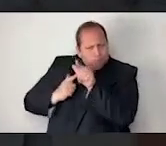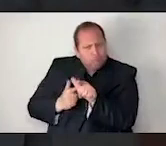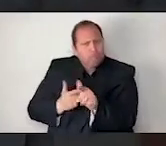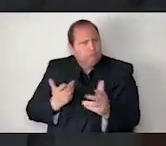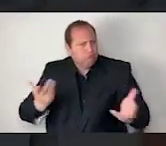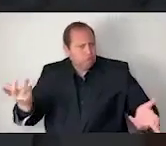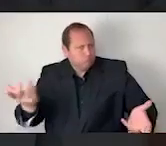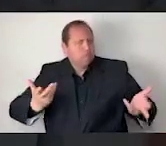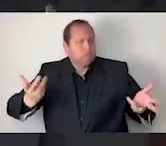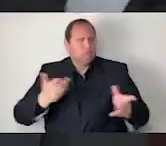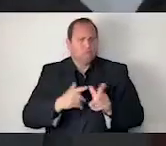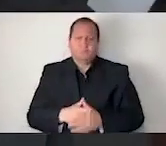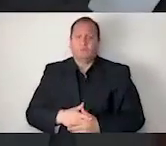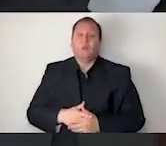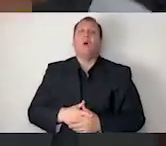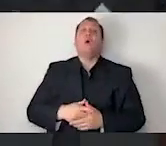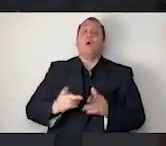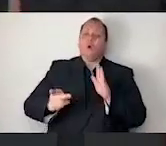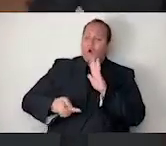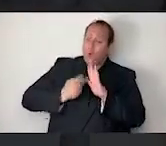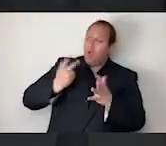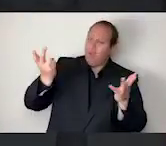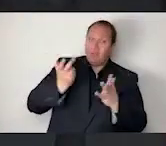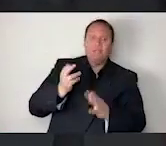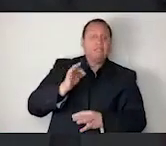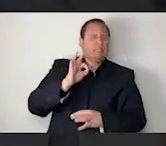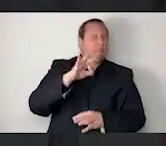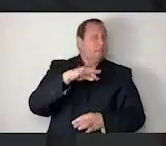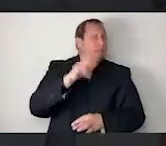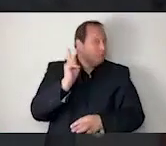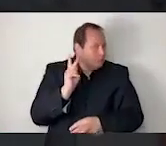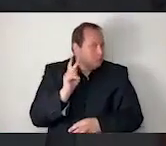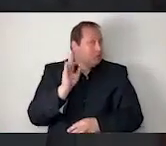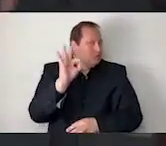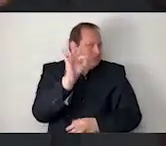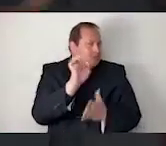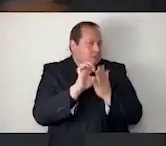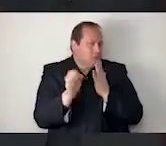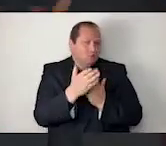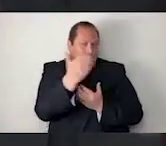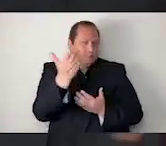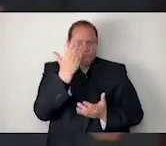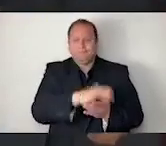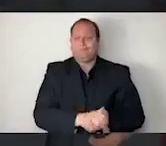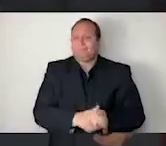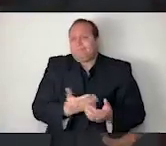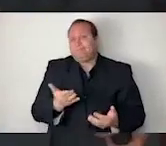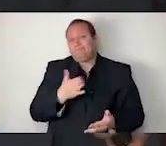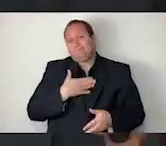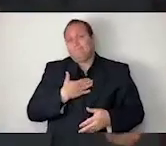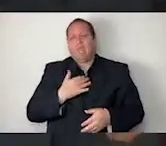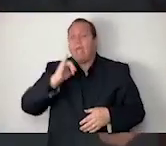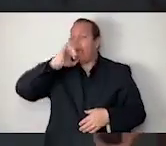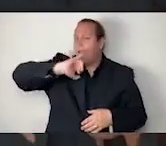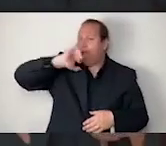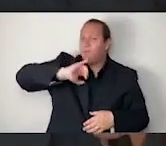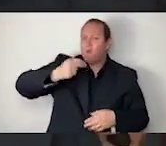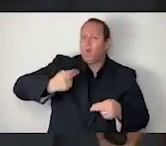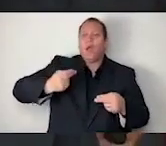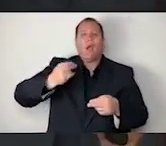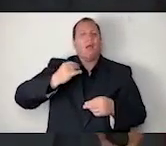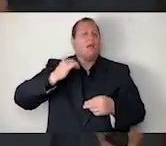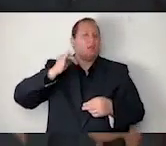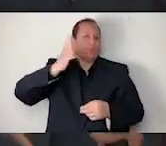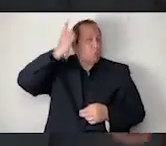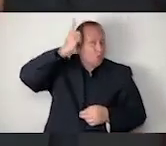lo cierto es que si ustedes son empleadores con actividades no esenciales y no cesan actividades si nosotros llegamos